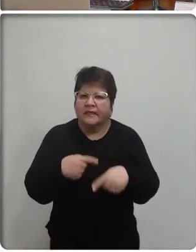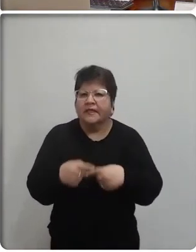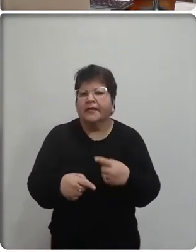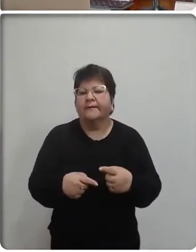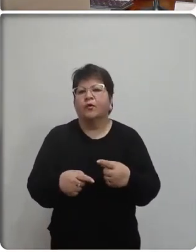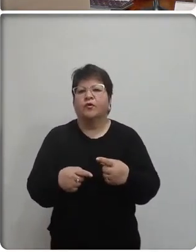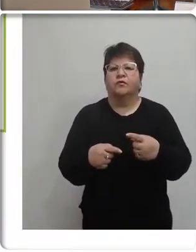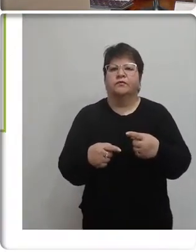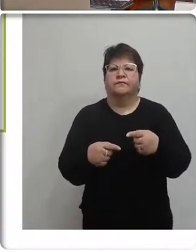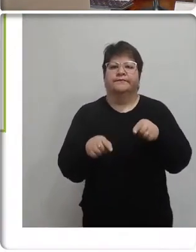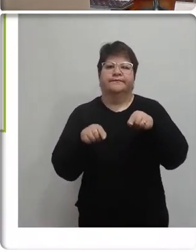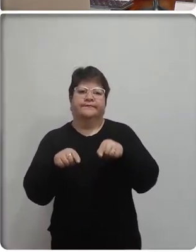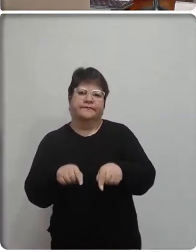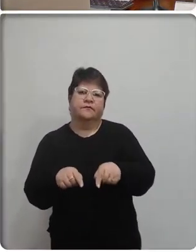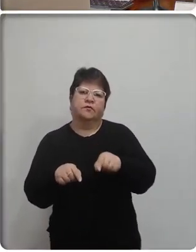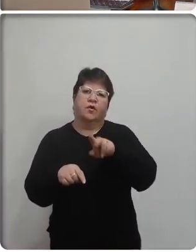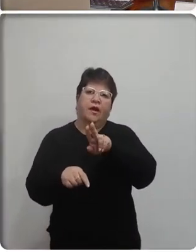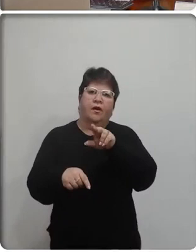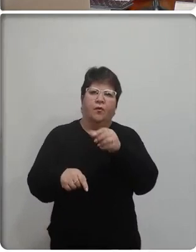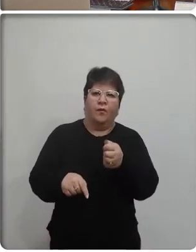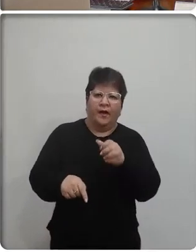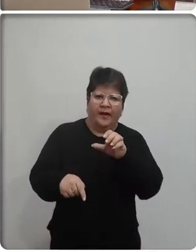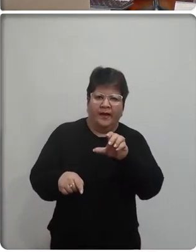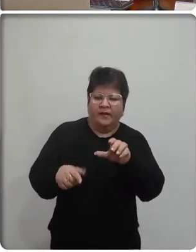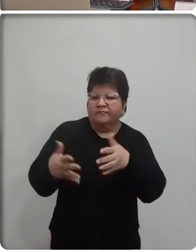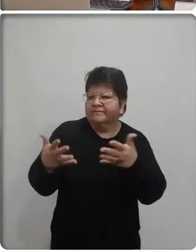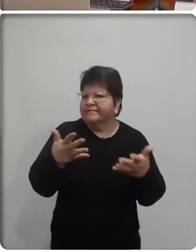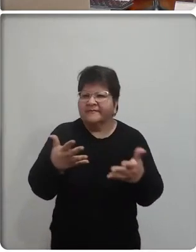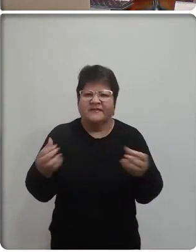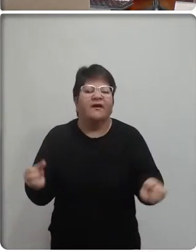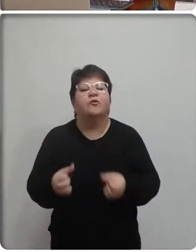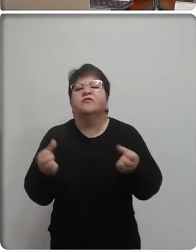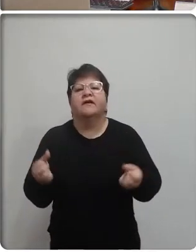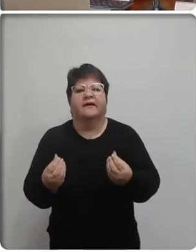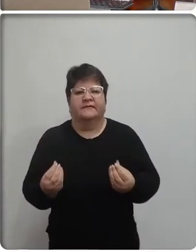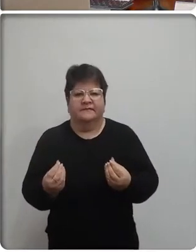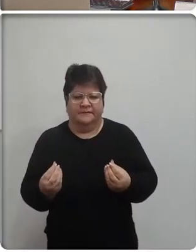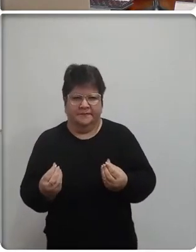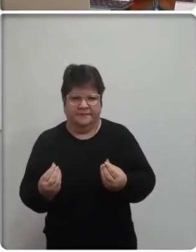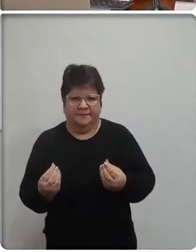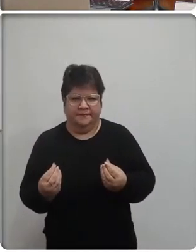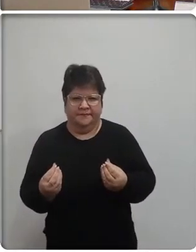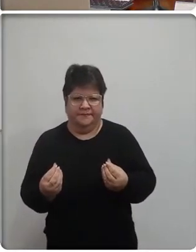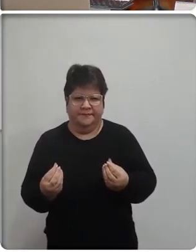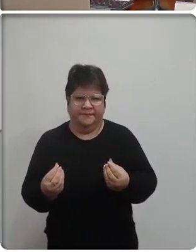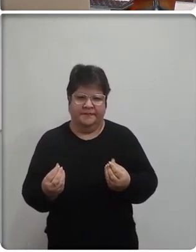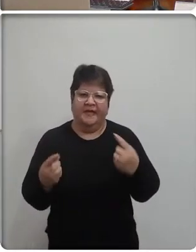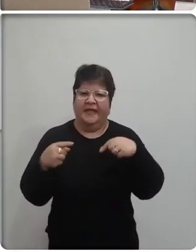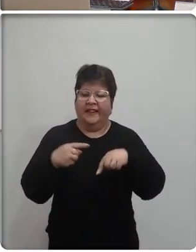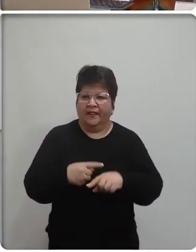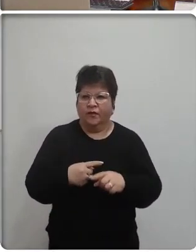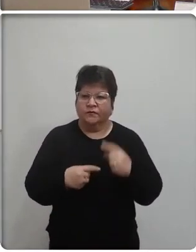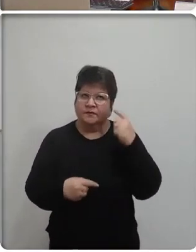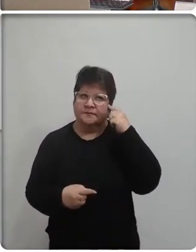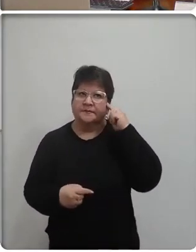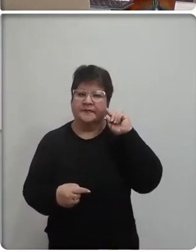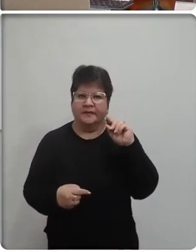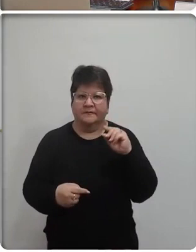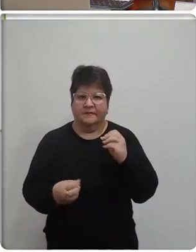UMFP, vamos a seguir con la UA, ¿qué vamos a dar? Bueno, el alcance que se definió de alguna manera es,